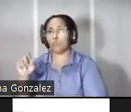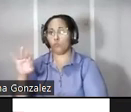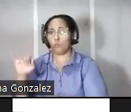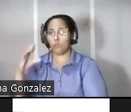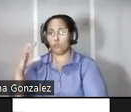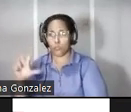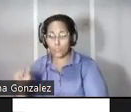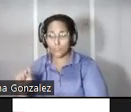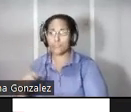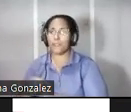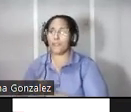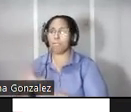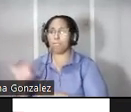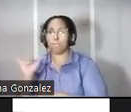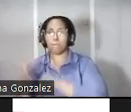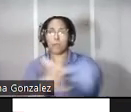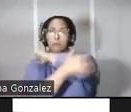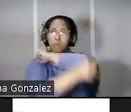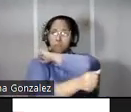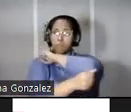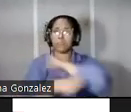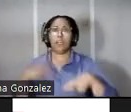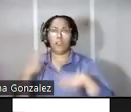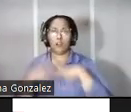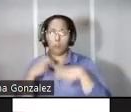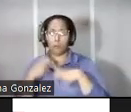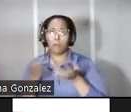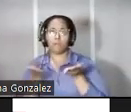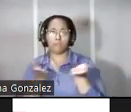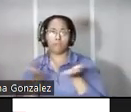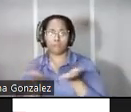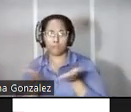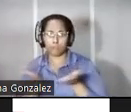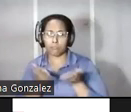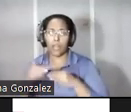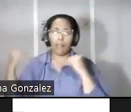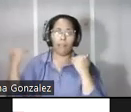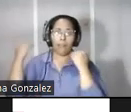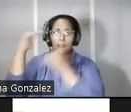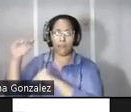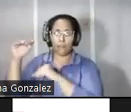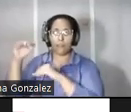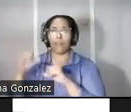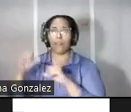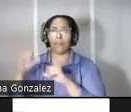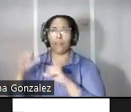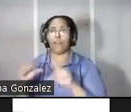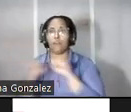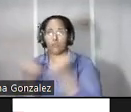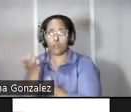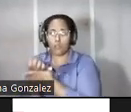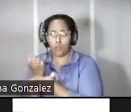tuberculosis agravados por la pobreza, los problemas de servicio y las limitaciones socioeconómicas